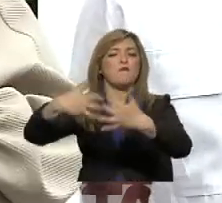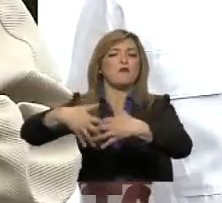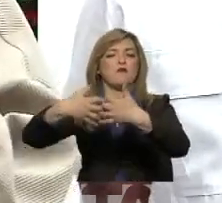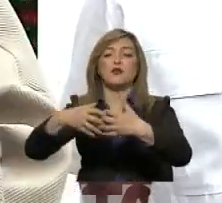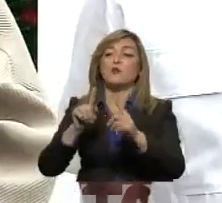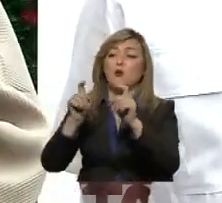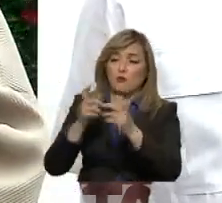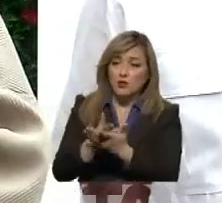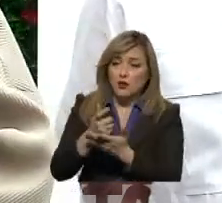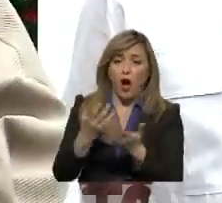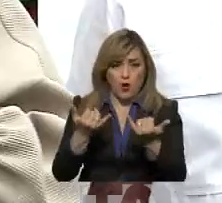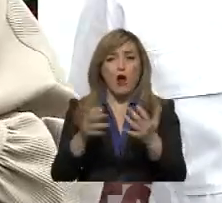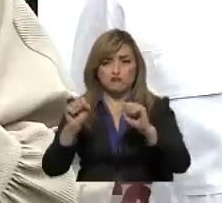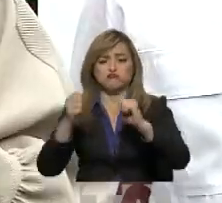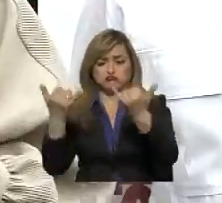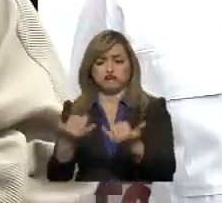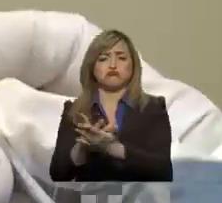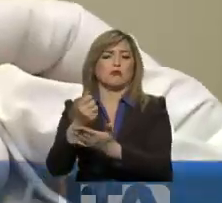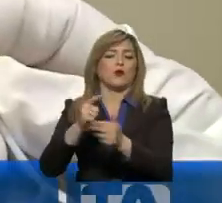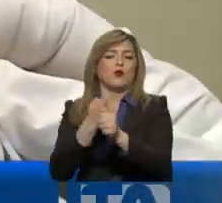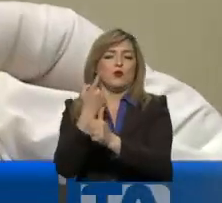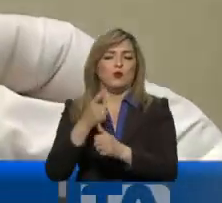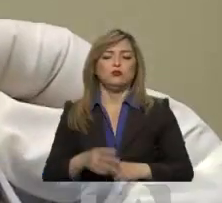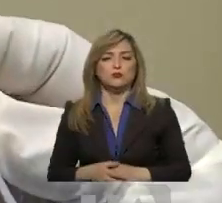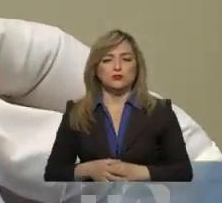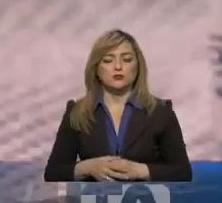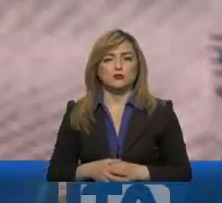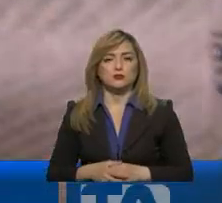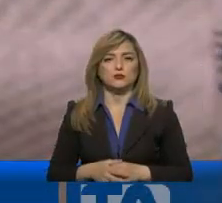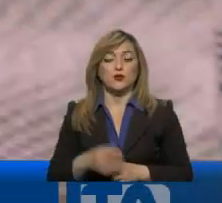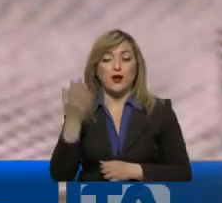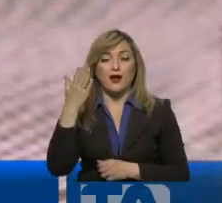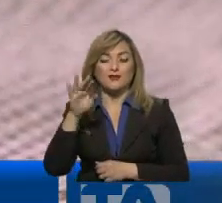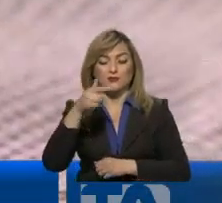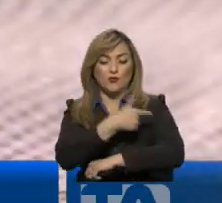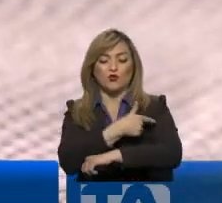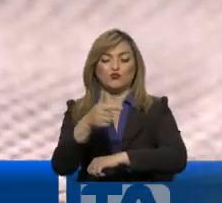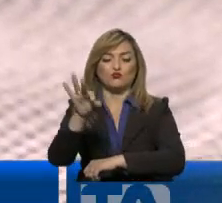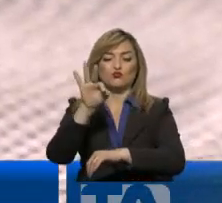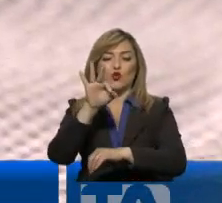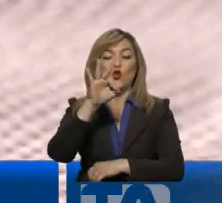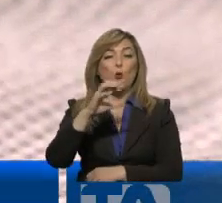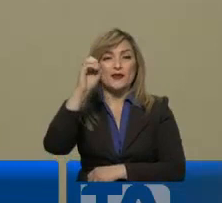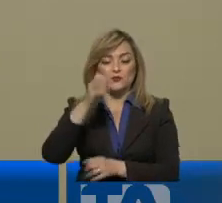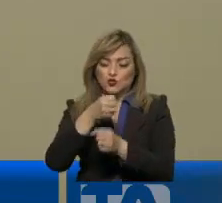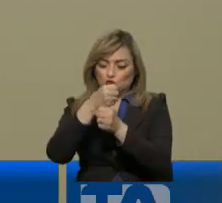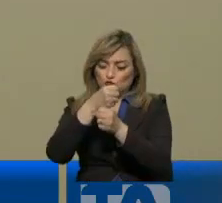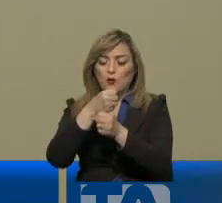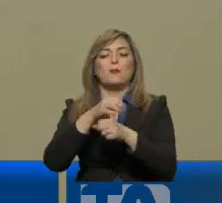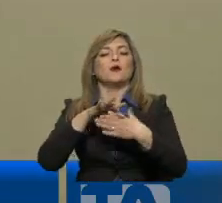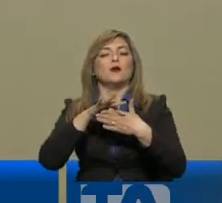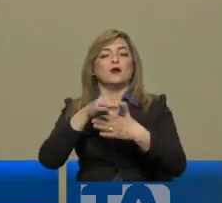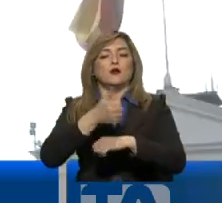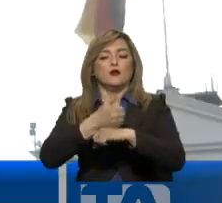por la disponibilidad del producto. De acuerdo con Viteri, las vacunas escogidas cuentan con el 90% de seguridad, aunque está pendiente